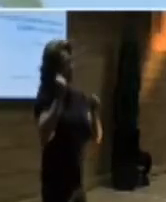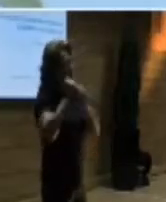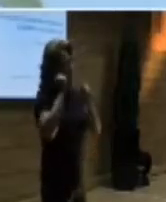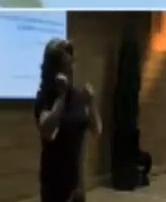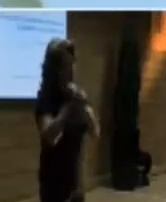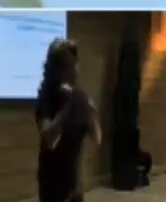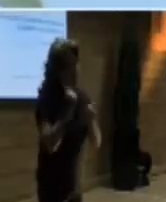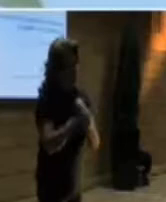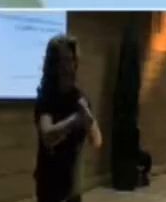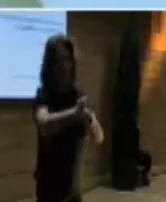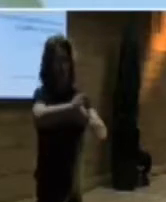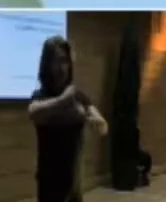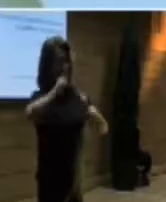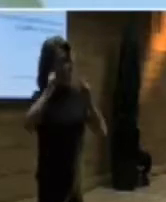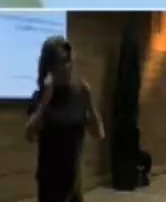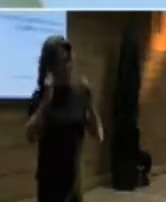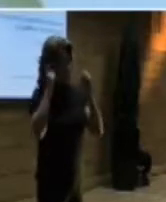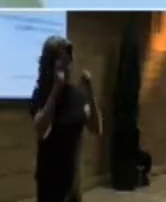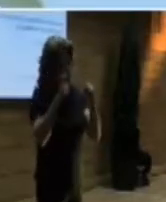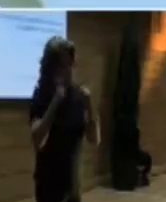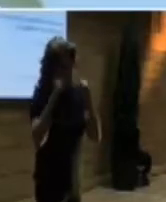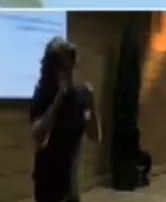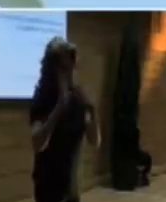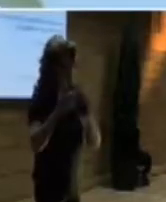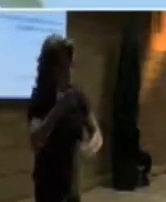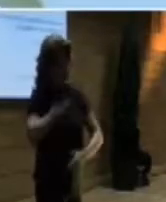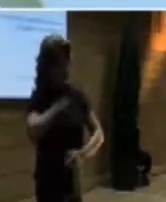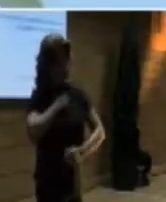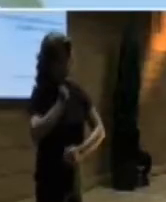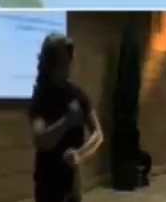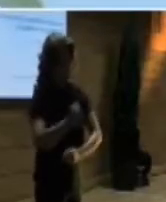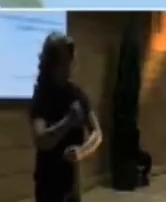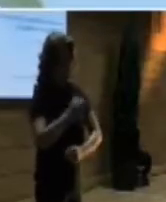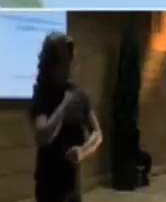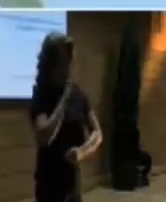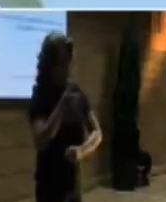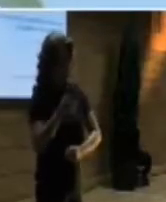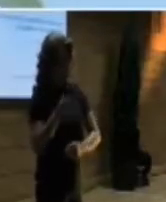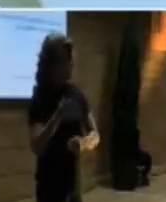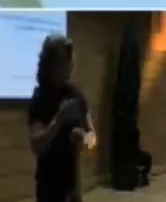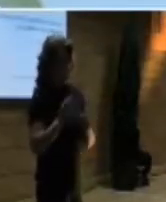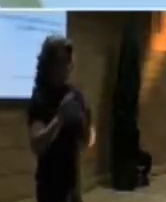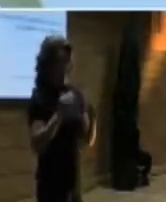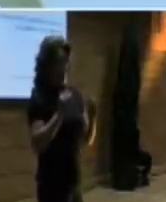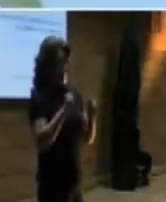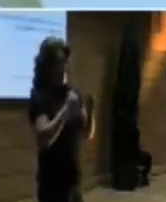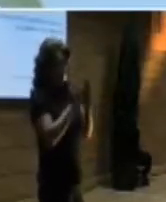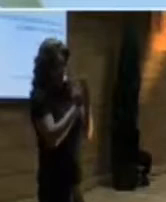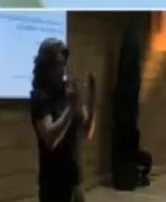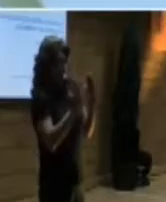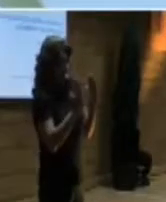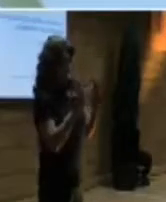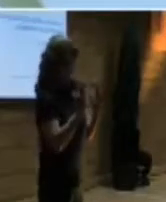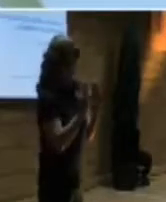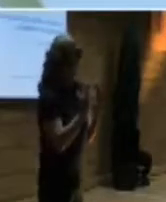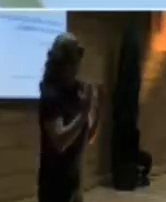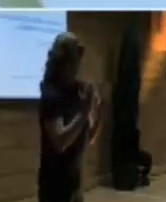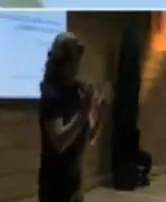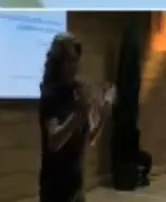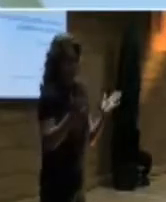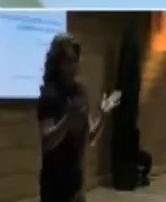su esfuerzo, su valentía en intentar conseguir que en poquito tiempo aquí estuviésemos